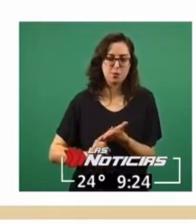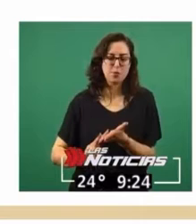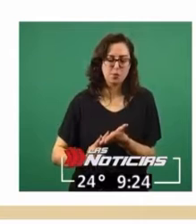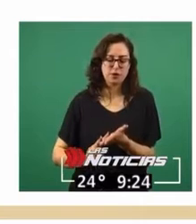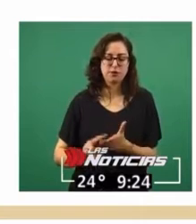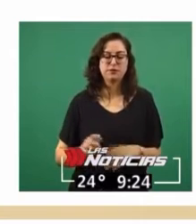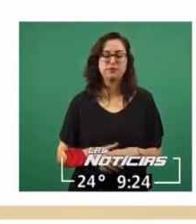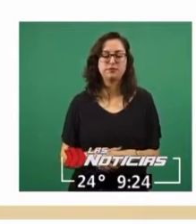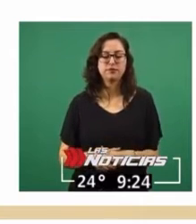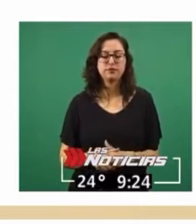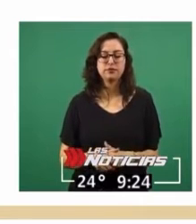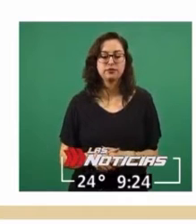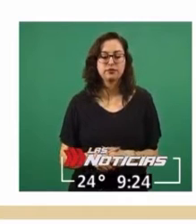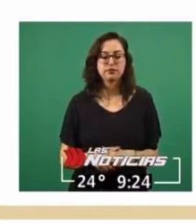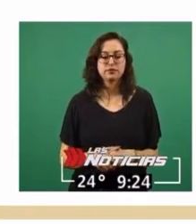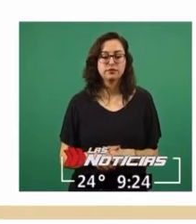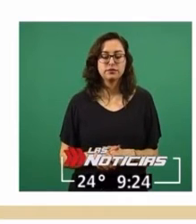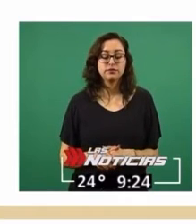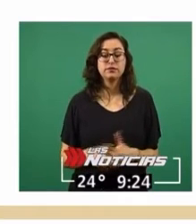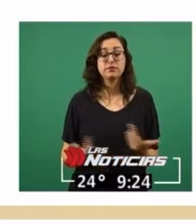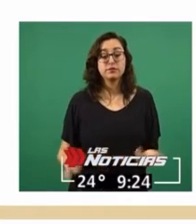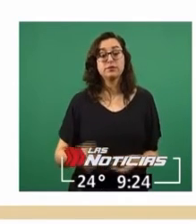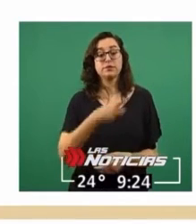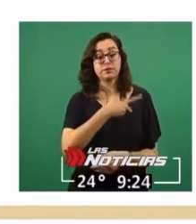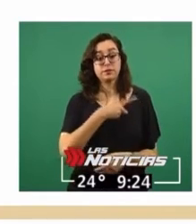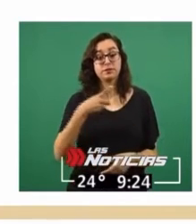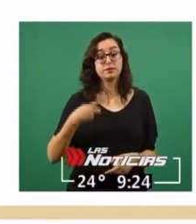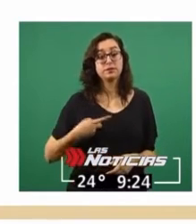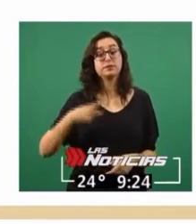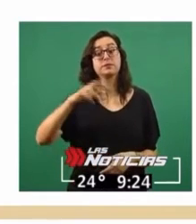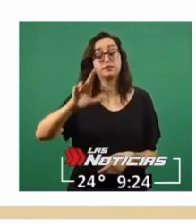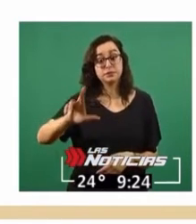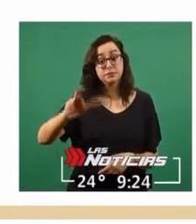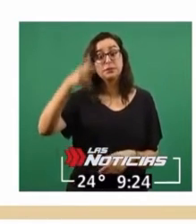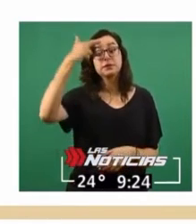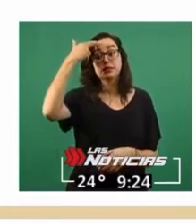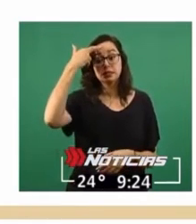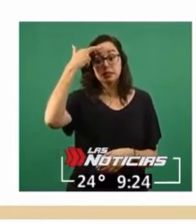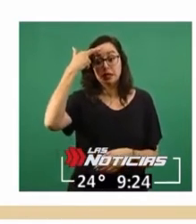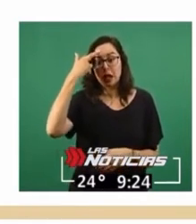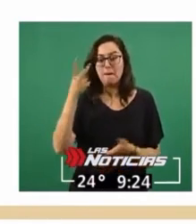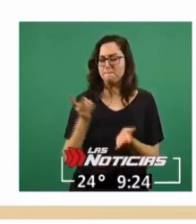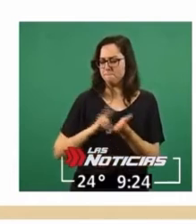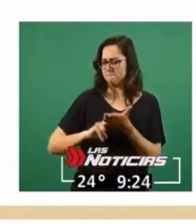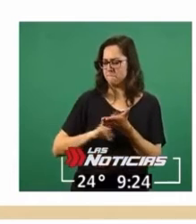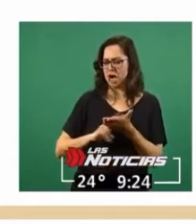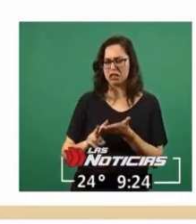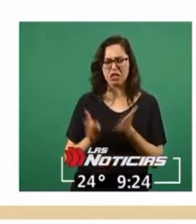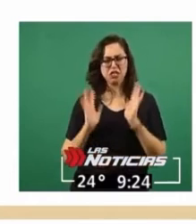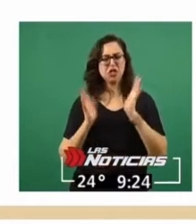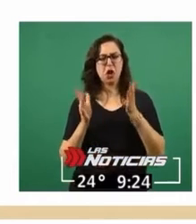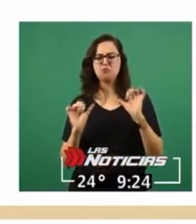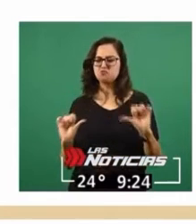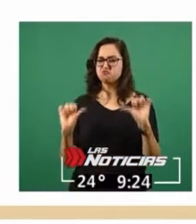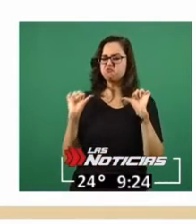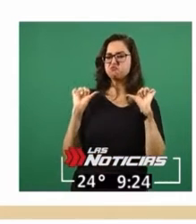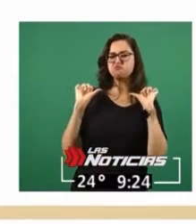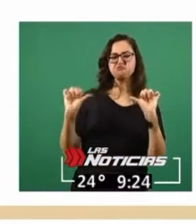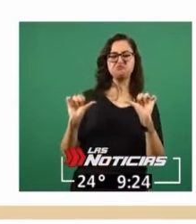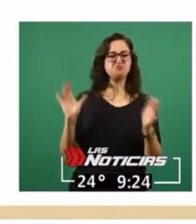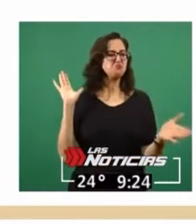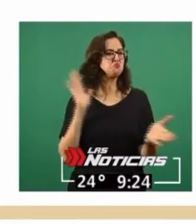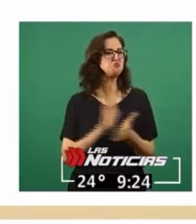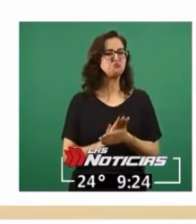estado está en color rojo hay 10 estados en color naranja entre ellos la ciudad de méxico y nuevo león de acuerdo al criterio y a la medición que hace la autoridad